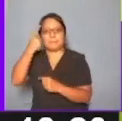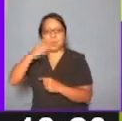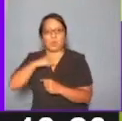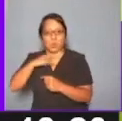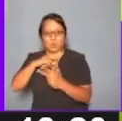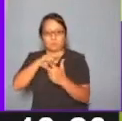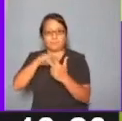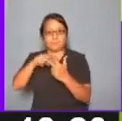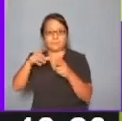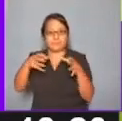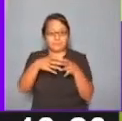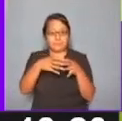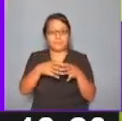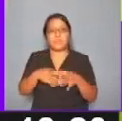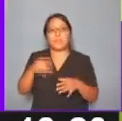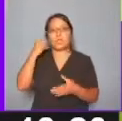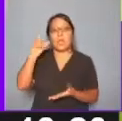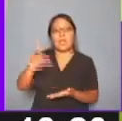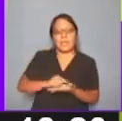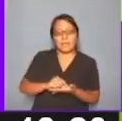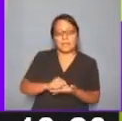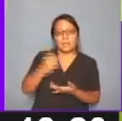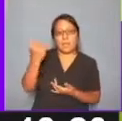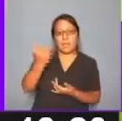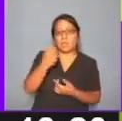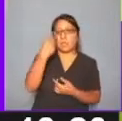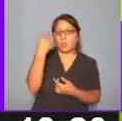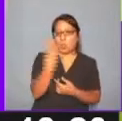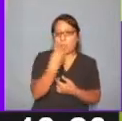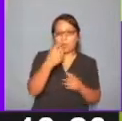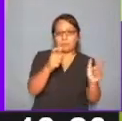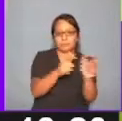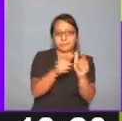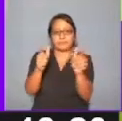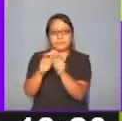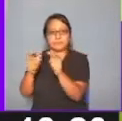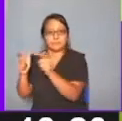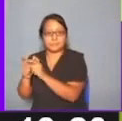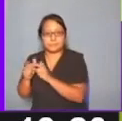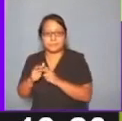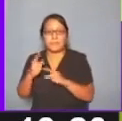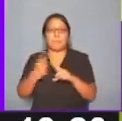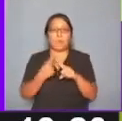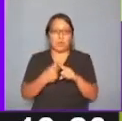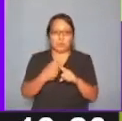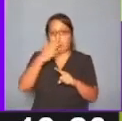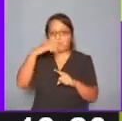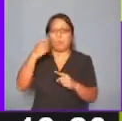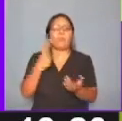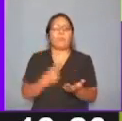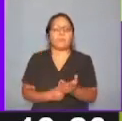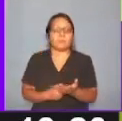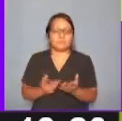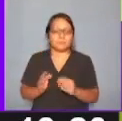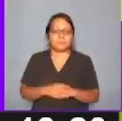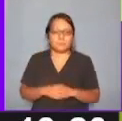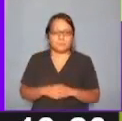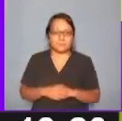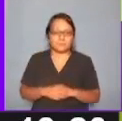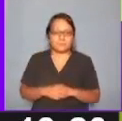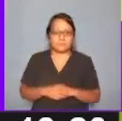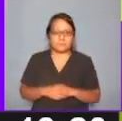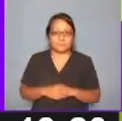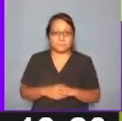que la legislatura de la provincia va a tener 4 bloques que se van a definir permanentemente en lo que van a